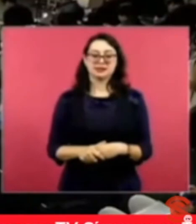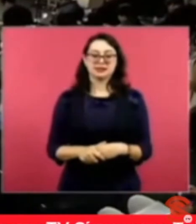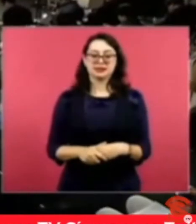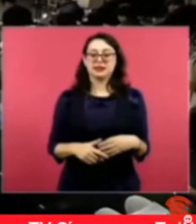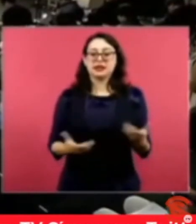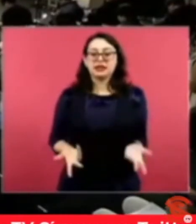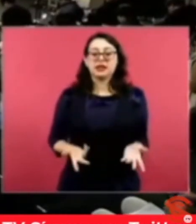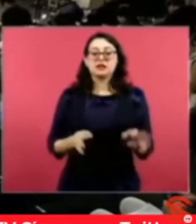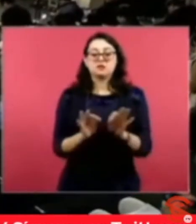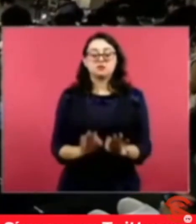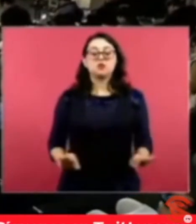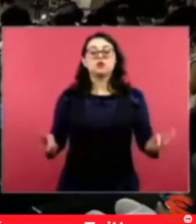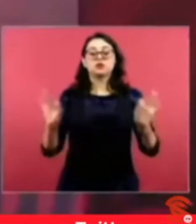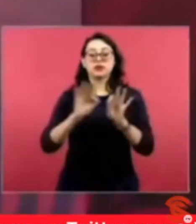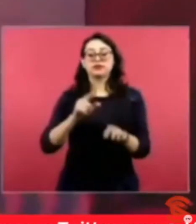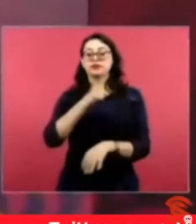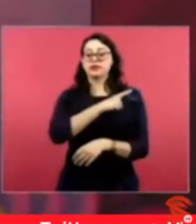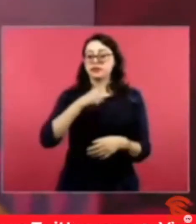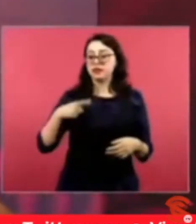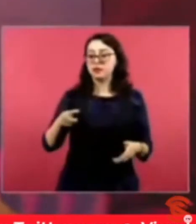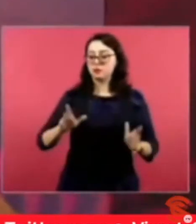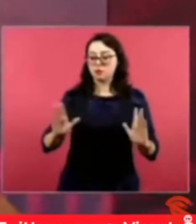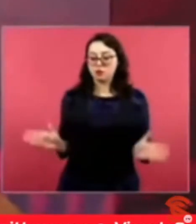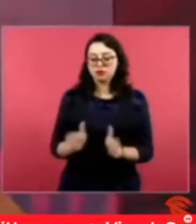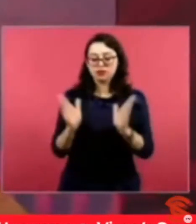que hay un desarrollo horizontal.